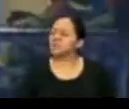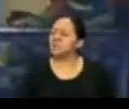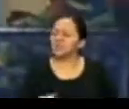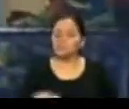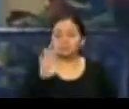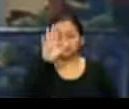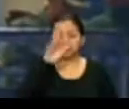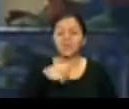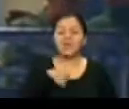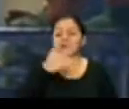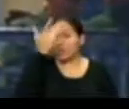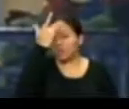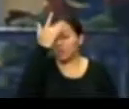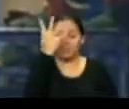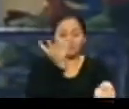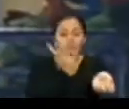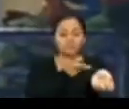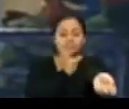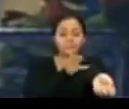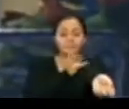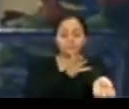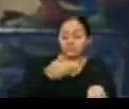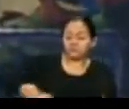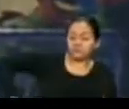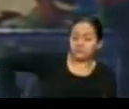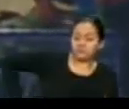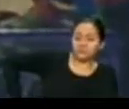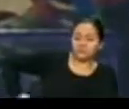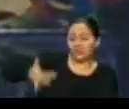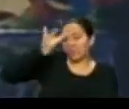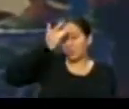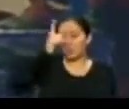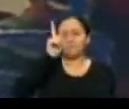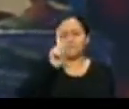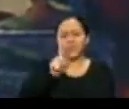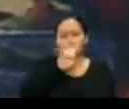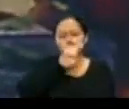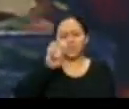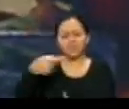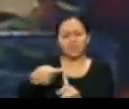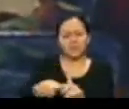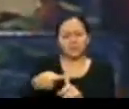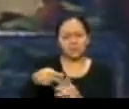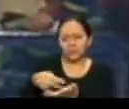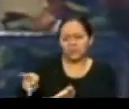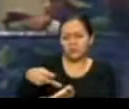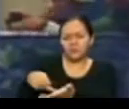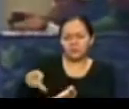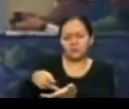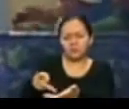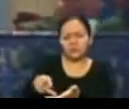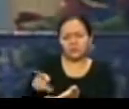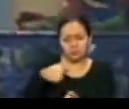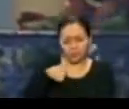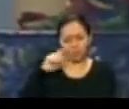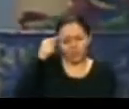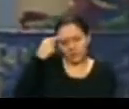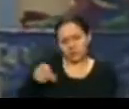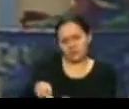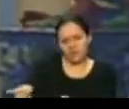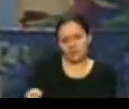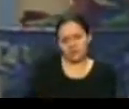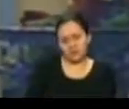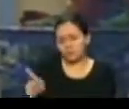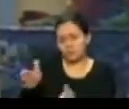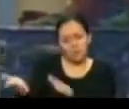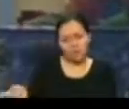ya no se mueren por no tener $1,400 mensuales para su atención, que significa que nuestros